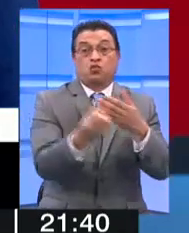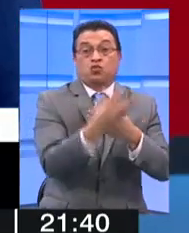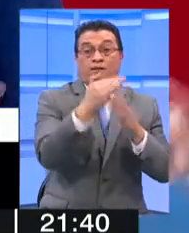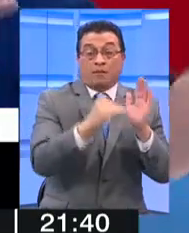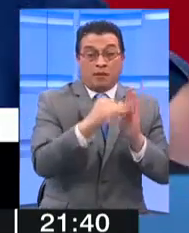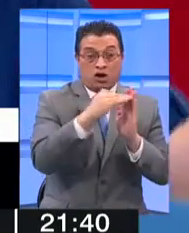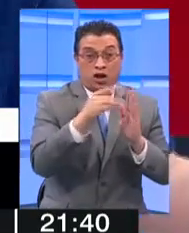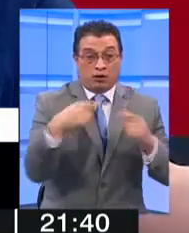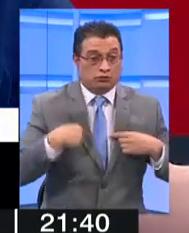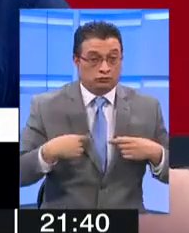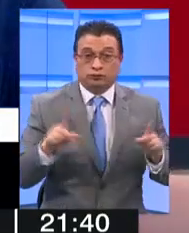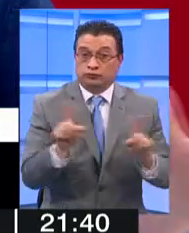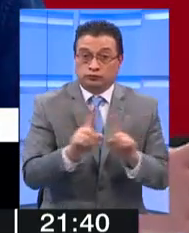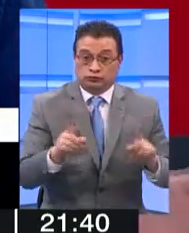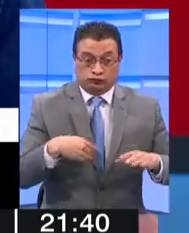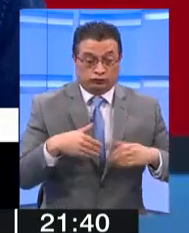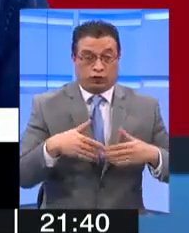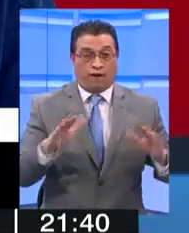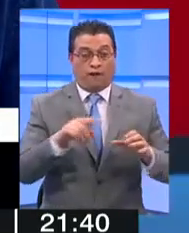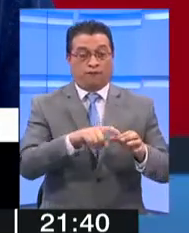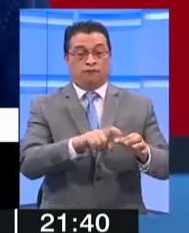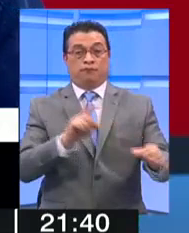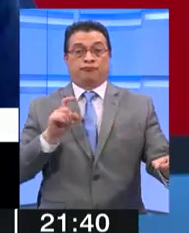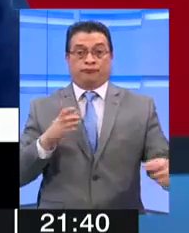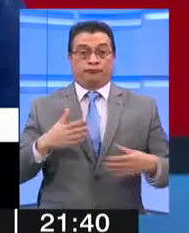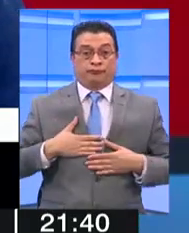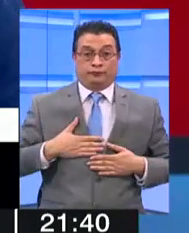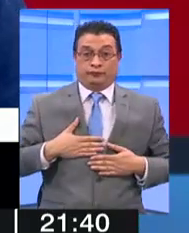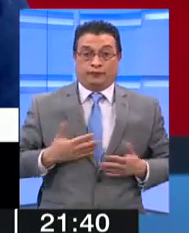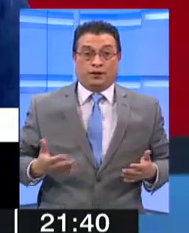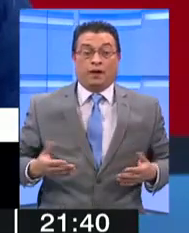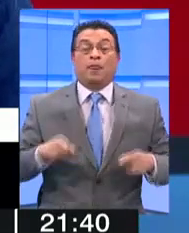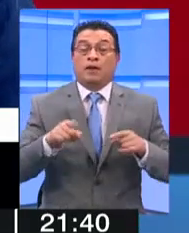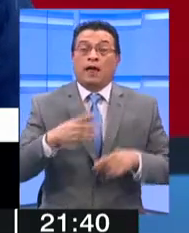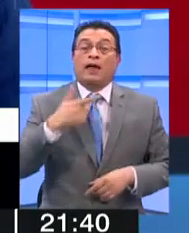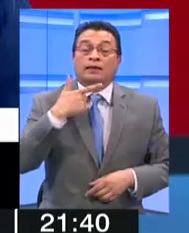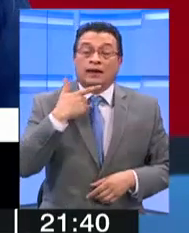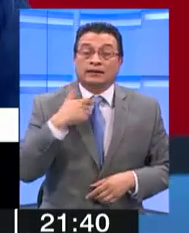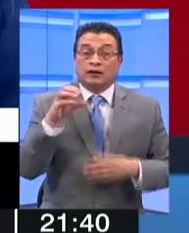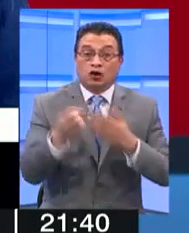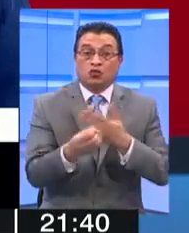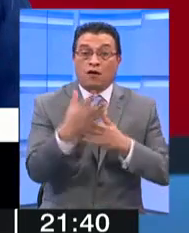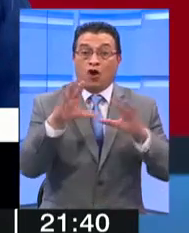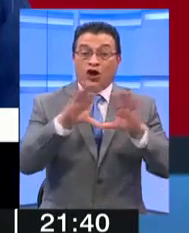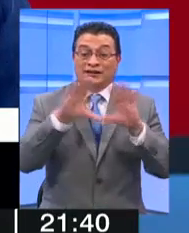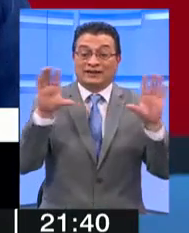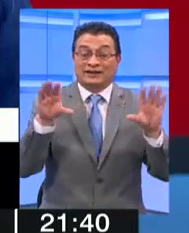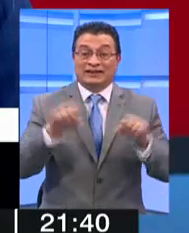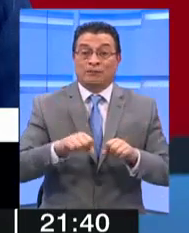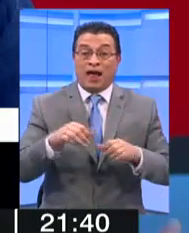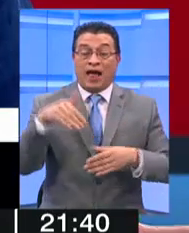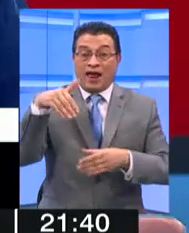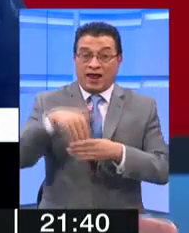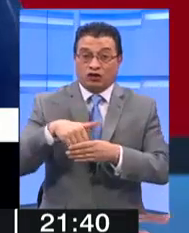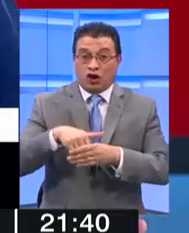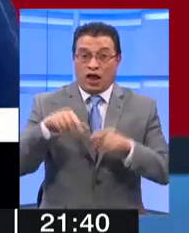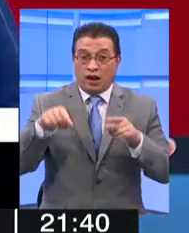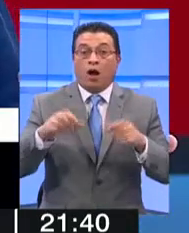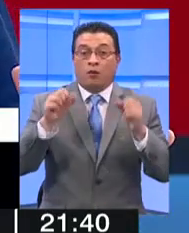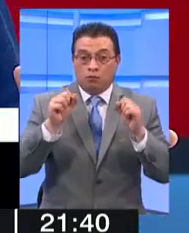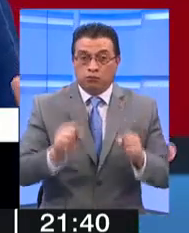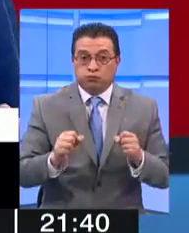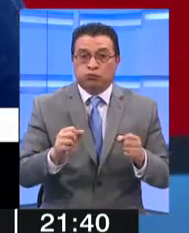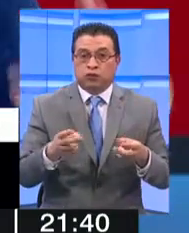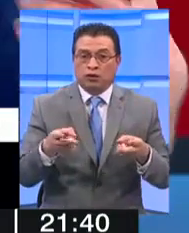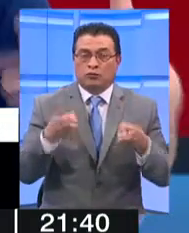dijimos, nosotros estamos armando un espacio por fuera. Y lo interesante del nuevo sistema electoral proporcional es que existen posibilidades